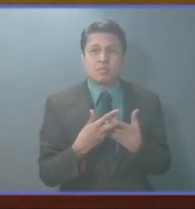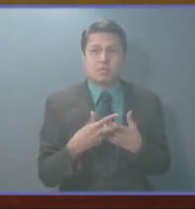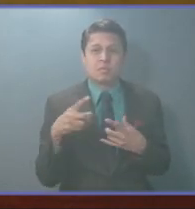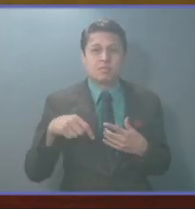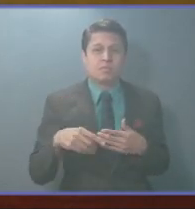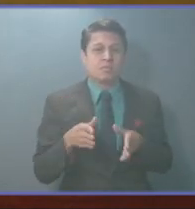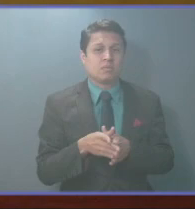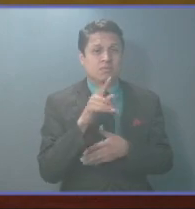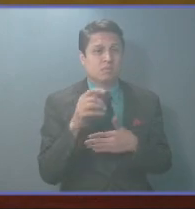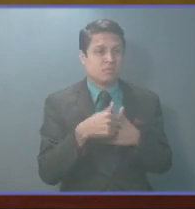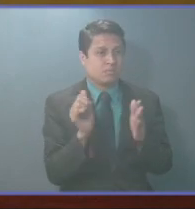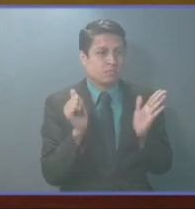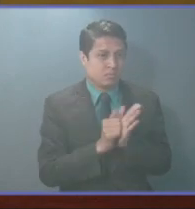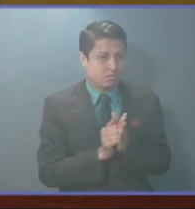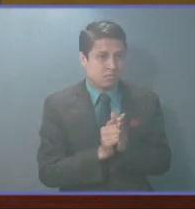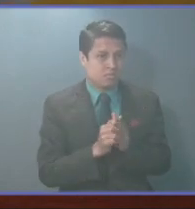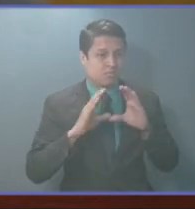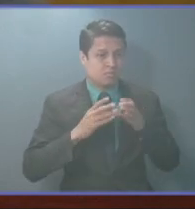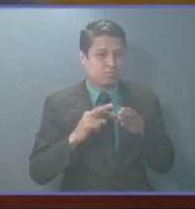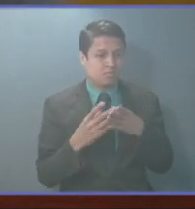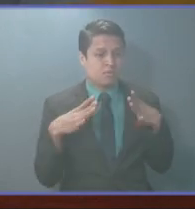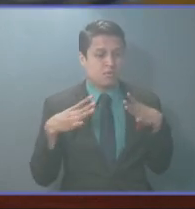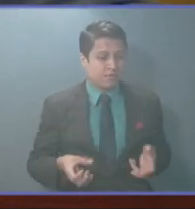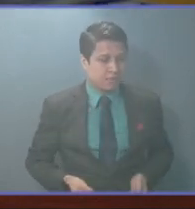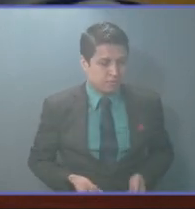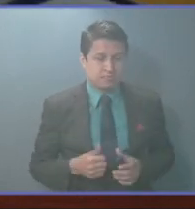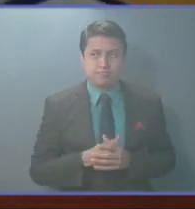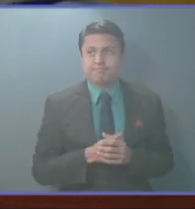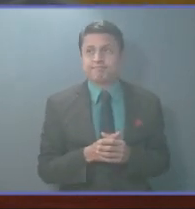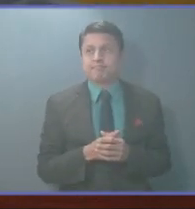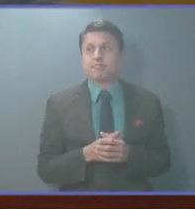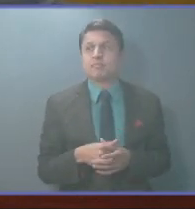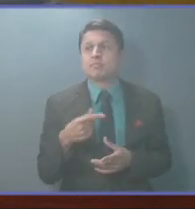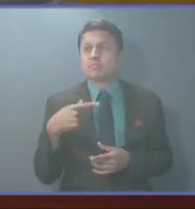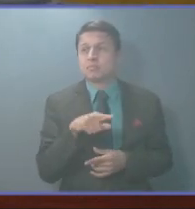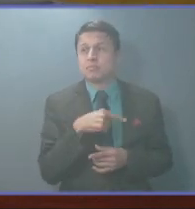de este órgano de gobierno. Dicho eso,